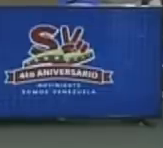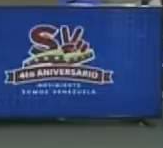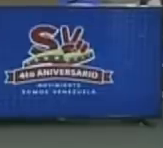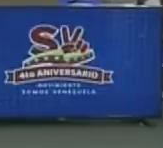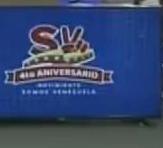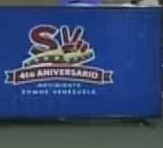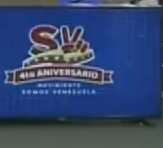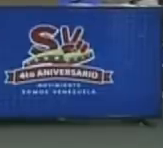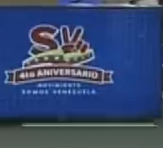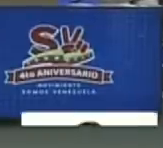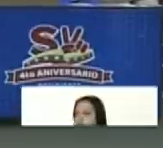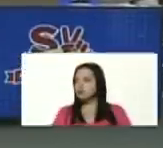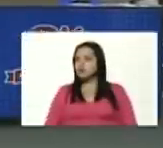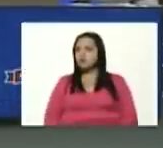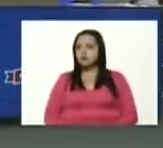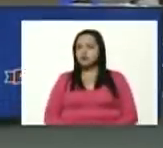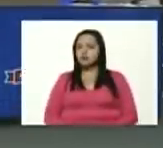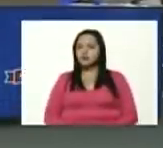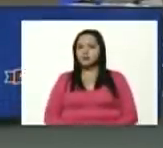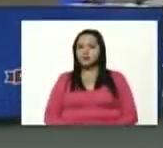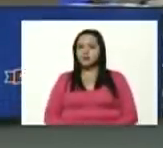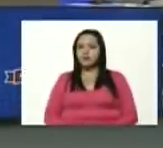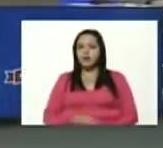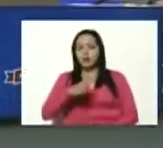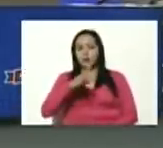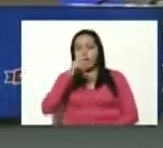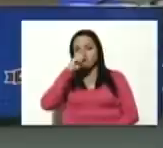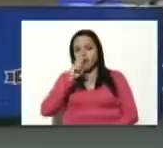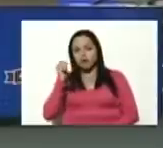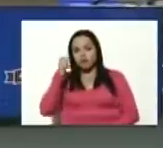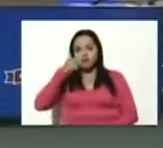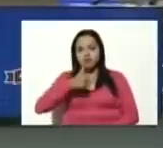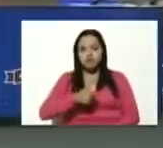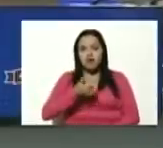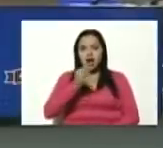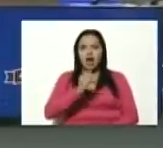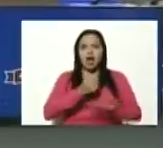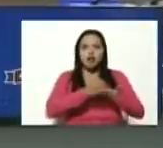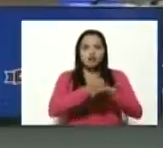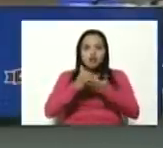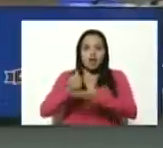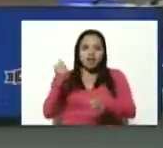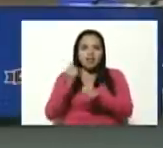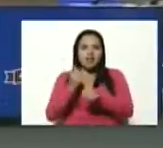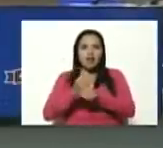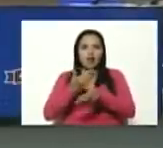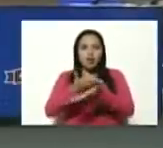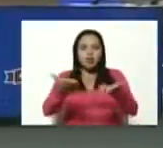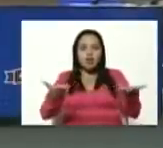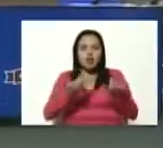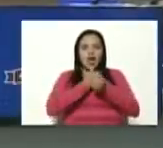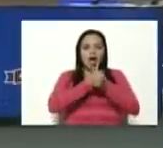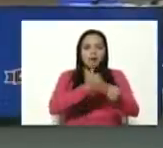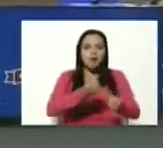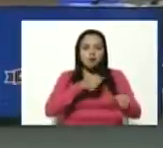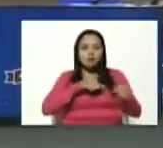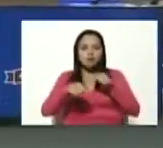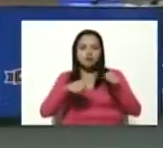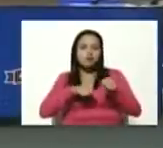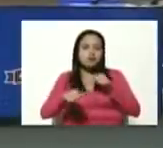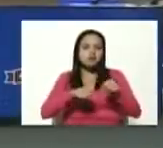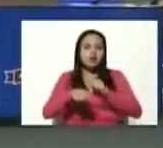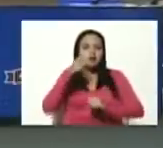hace 4 años han contribuido con su trabajo a llevarle amor en acción al